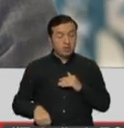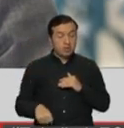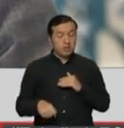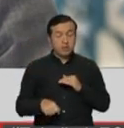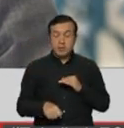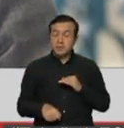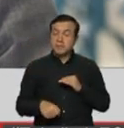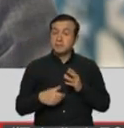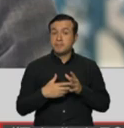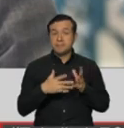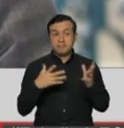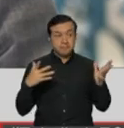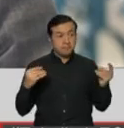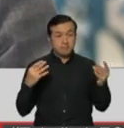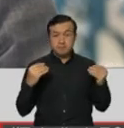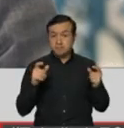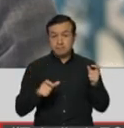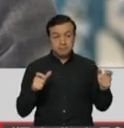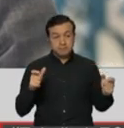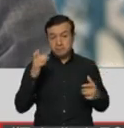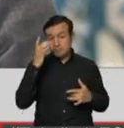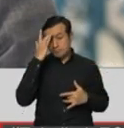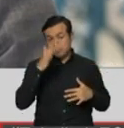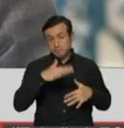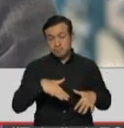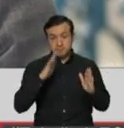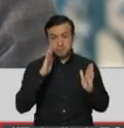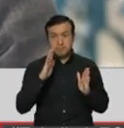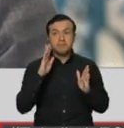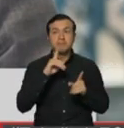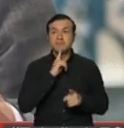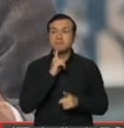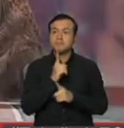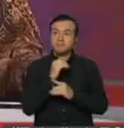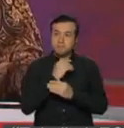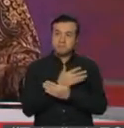o a sectores importantes de nuestra población. Nos quedamos con ese mensaje. Gracias.